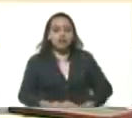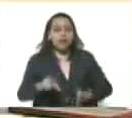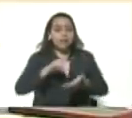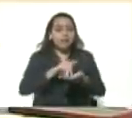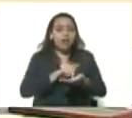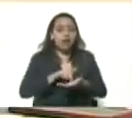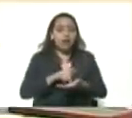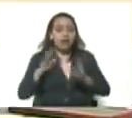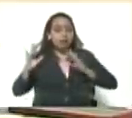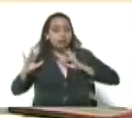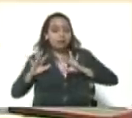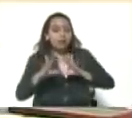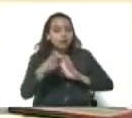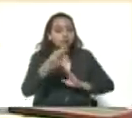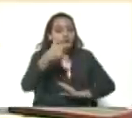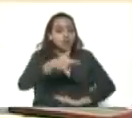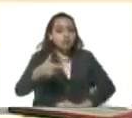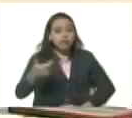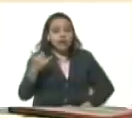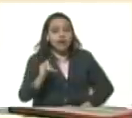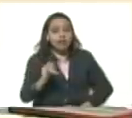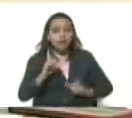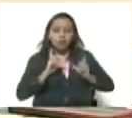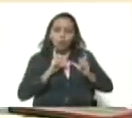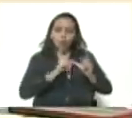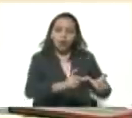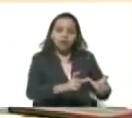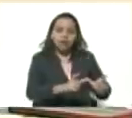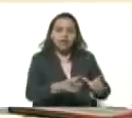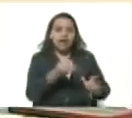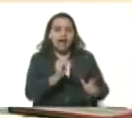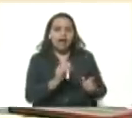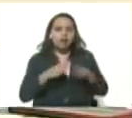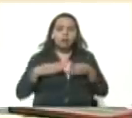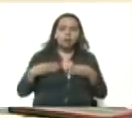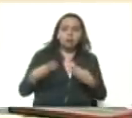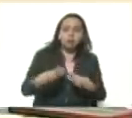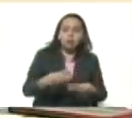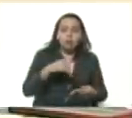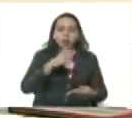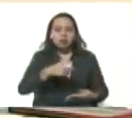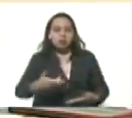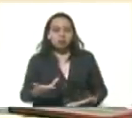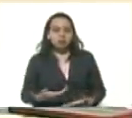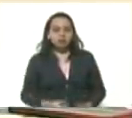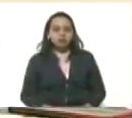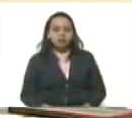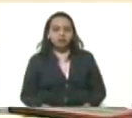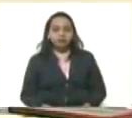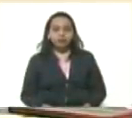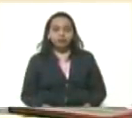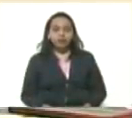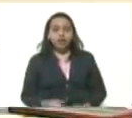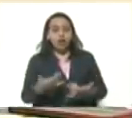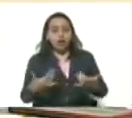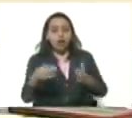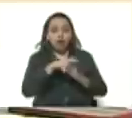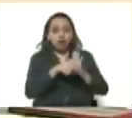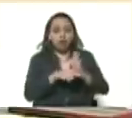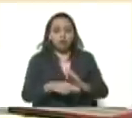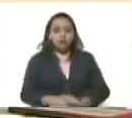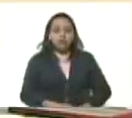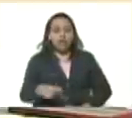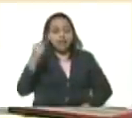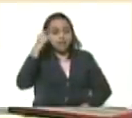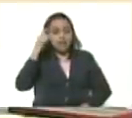parroquias populosas donde la cuarentena se relaja de alguna manera. Es una medida, ahorita que a partir del día